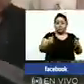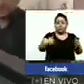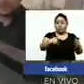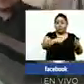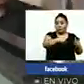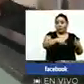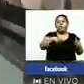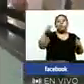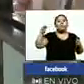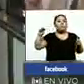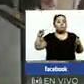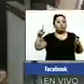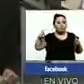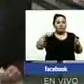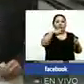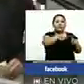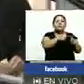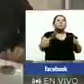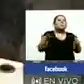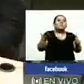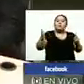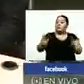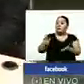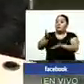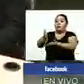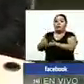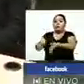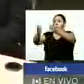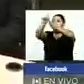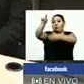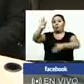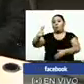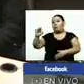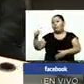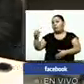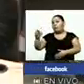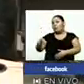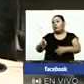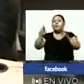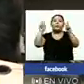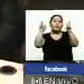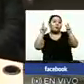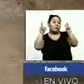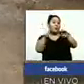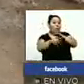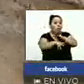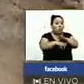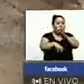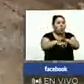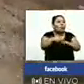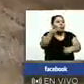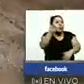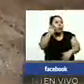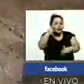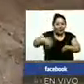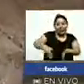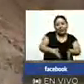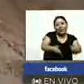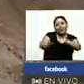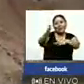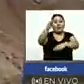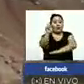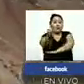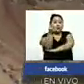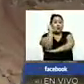Públicas, Romeo Herrera, llegó a la Fiscalía para denunciar supuestos actos de corrupción en la construcción del Bypass del Puerto de la Libertad